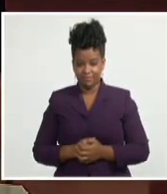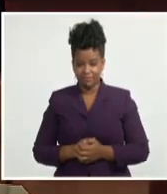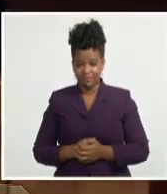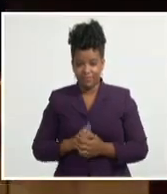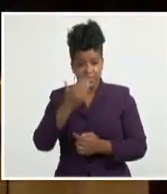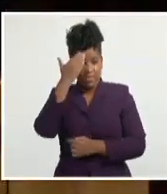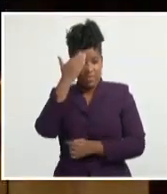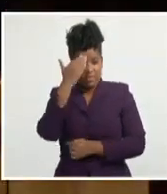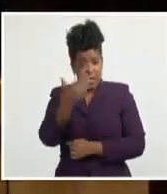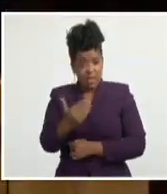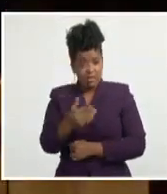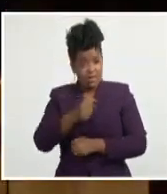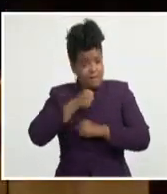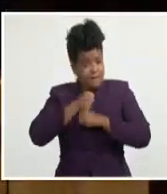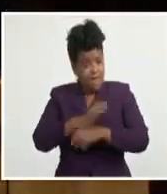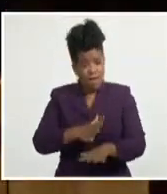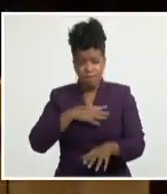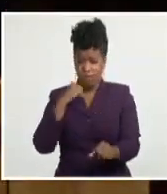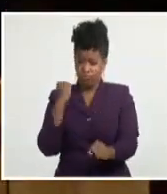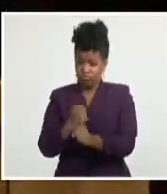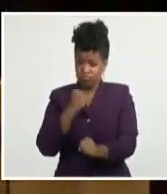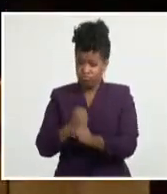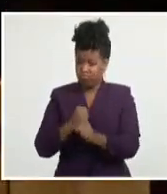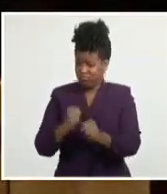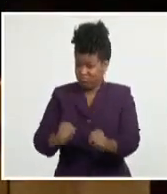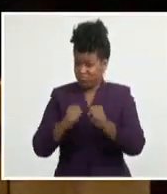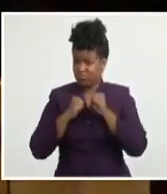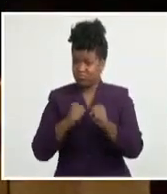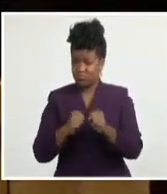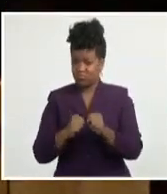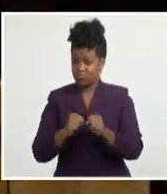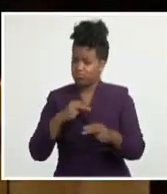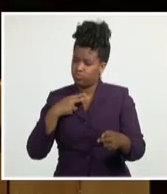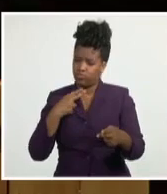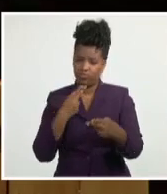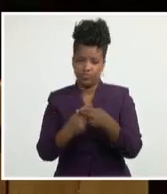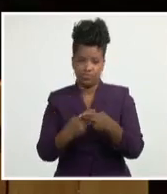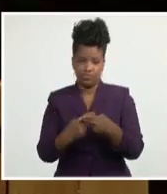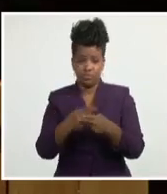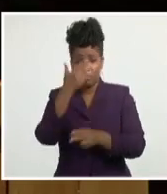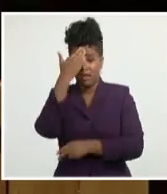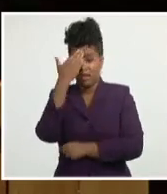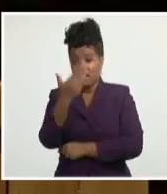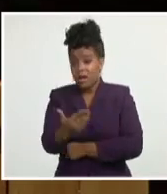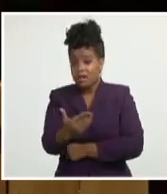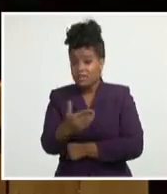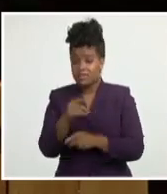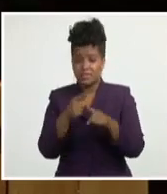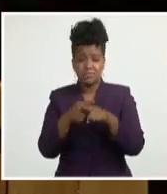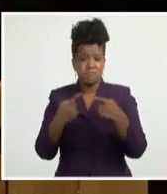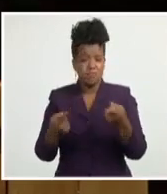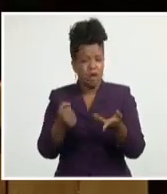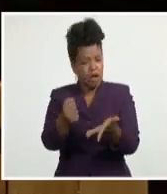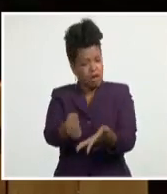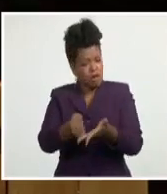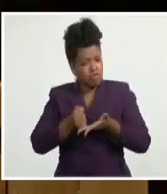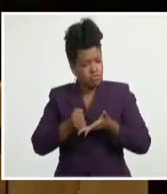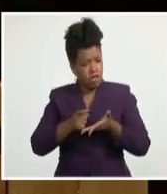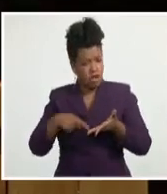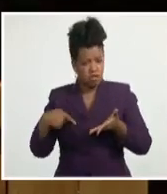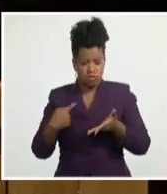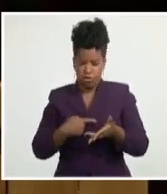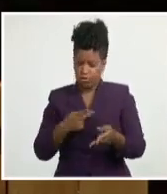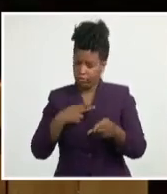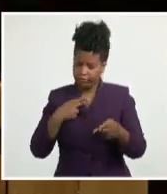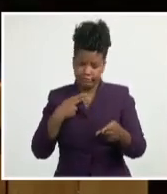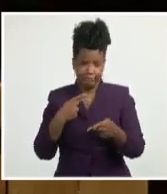Gracias por el ejemplo, el empuje, la fuerza y la confianza. Gracias por estar y ayudarnos a creer en